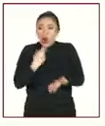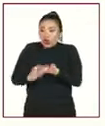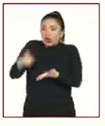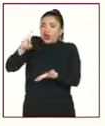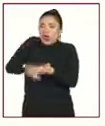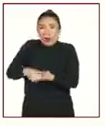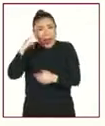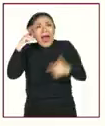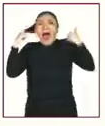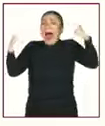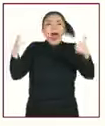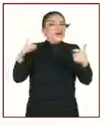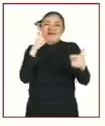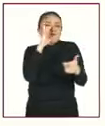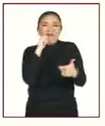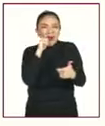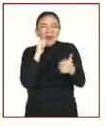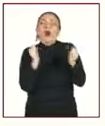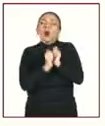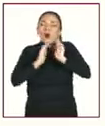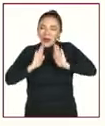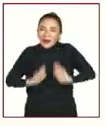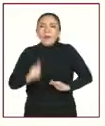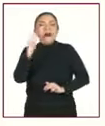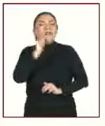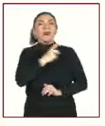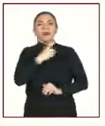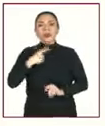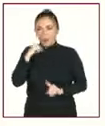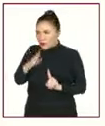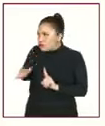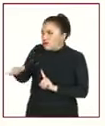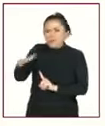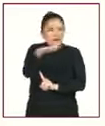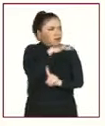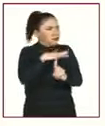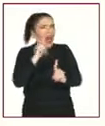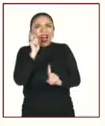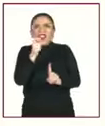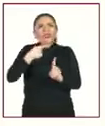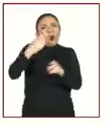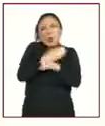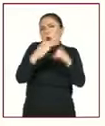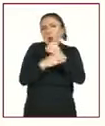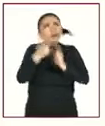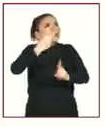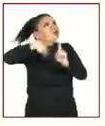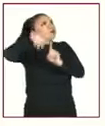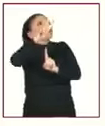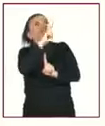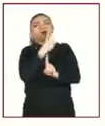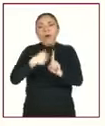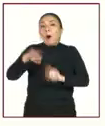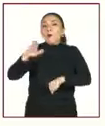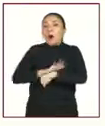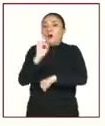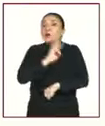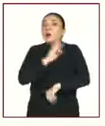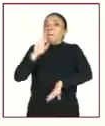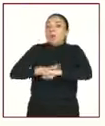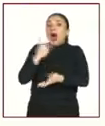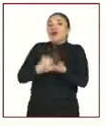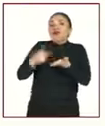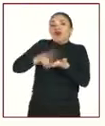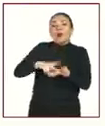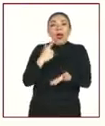persona. Siempre hay que visualizar el entorno en el que nos encontramos porque no podemos ponernos más en riesgo.